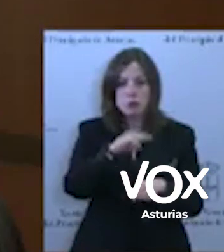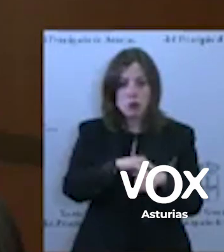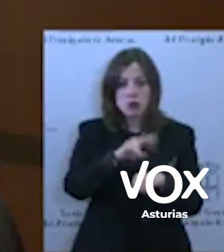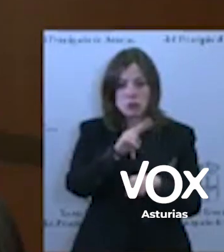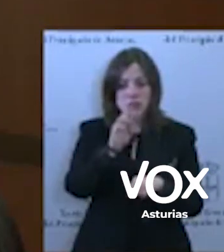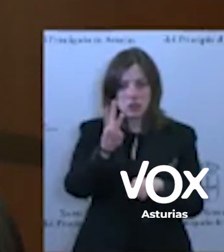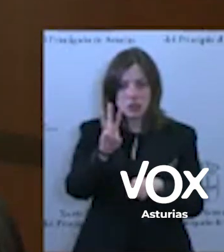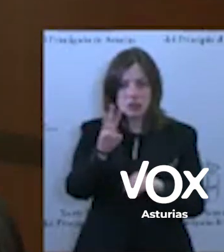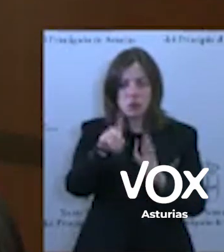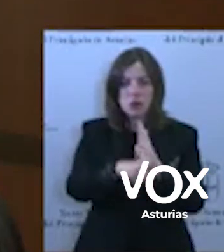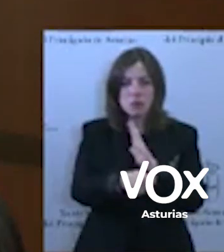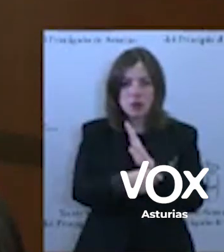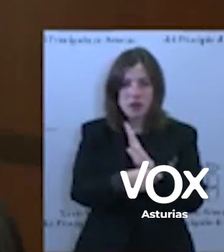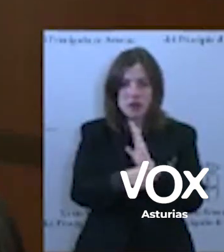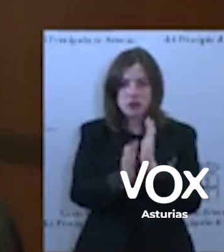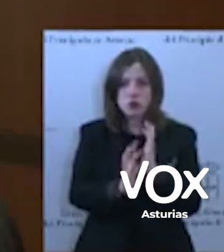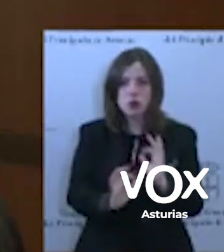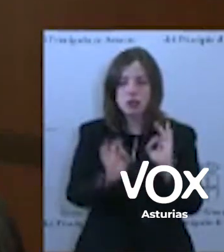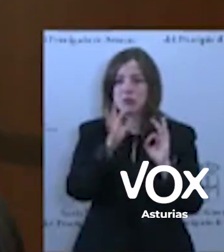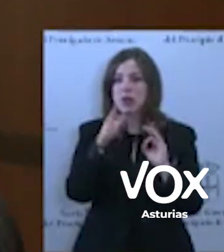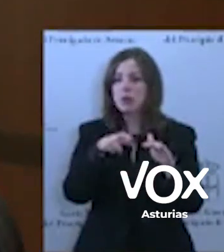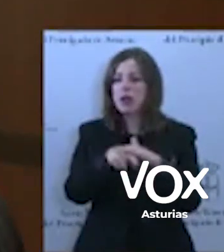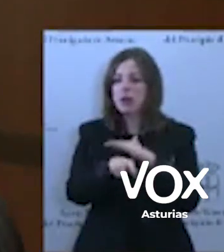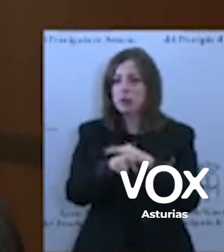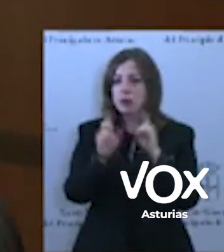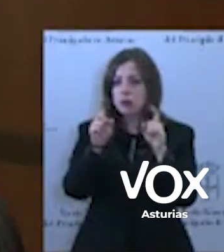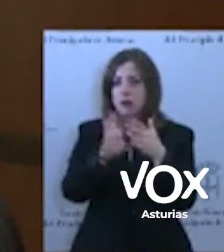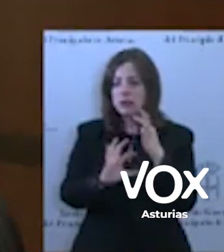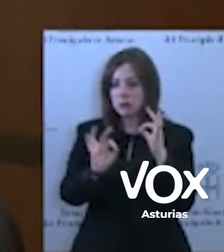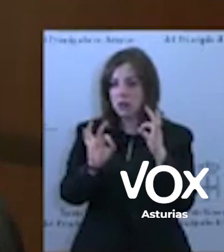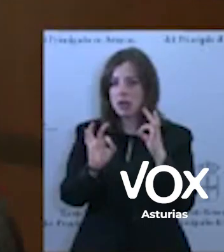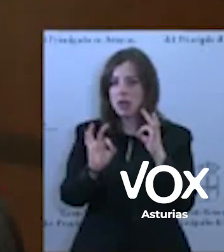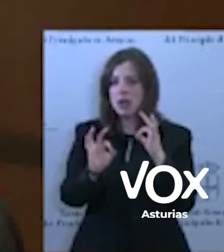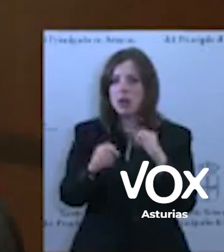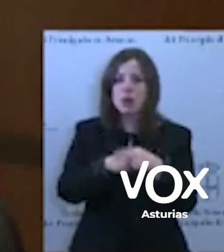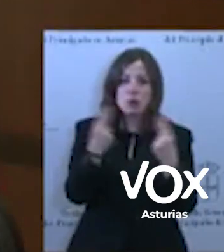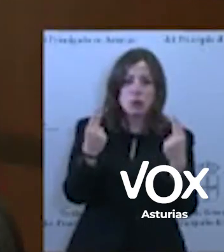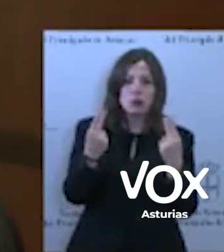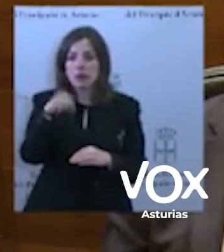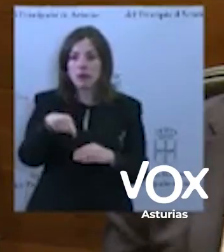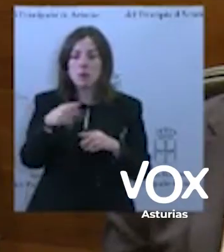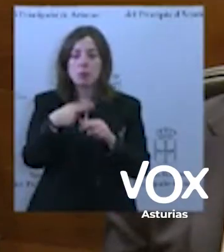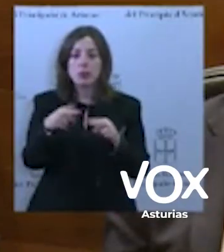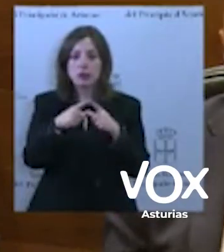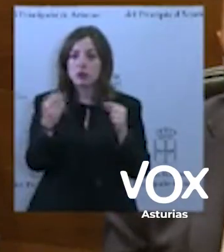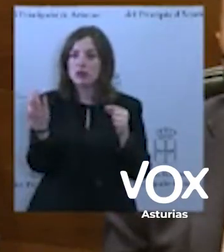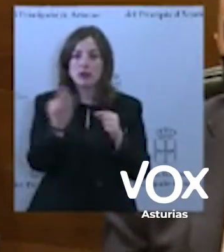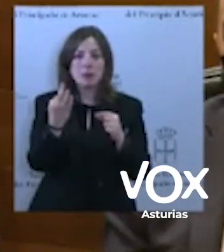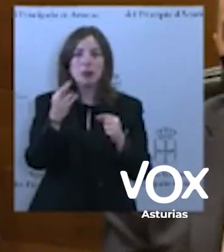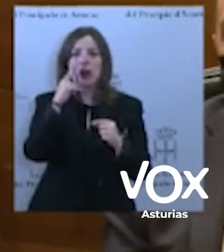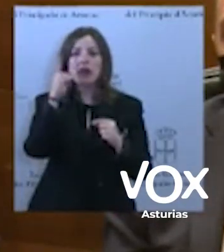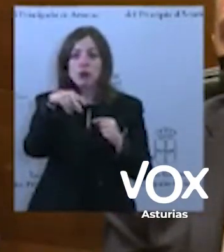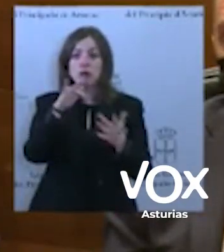de recursos que tienen los centros de educación especial, tanto públicos como concertados. Pida disculpas sin más y comprométase. Es verdad, me he